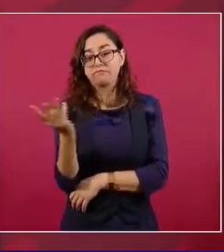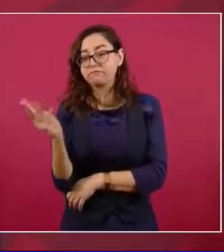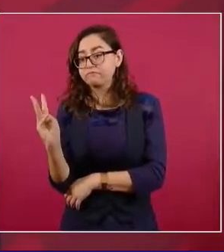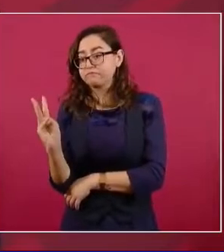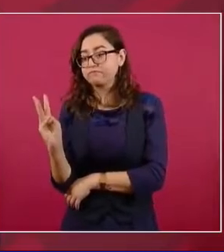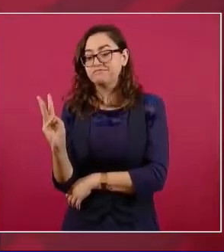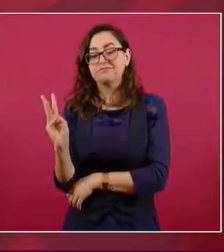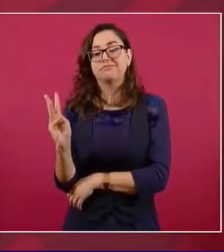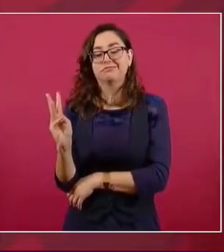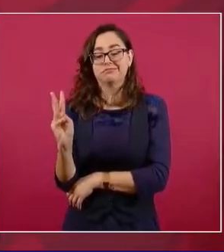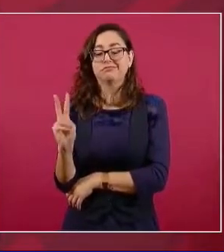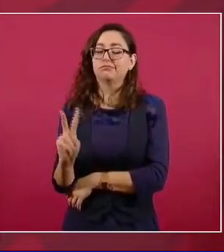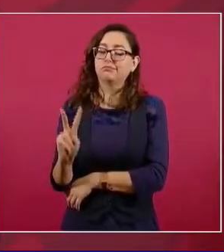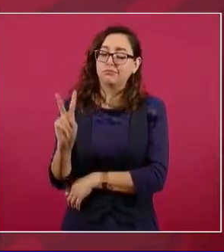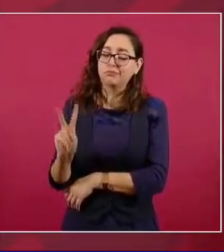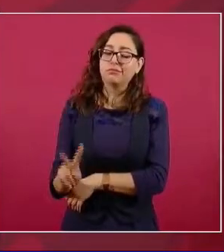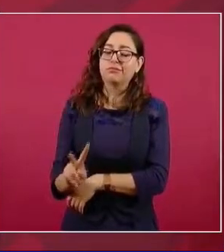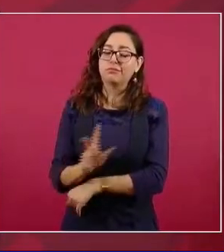muy honestos.